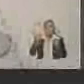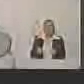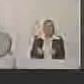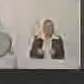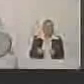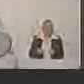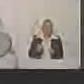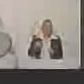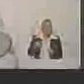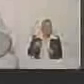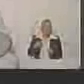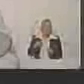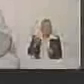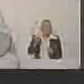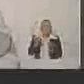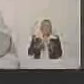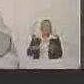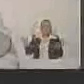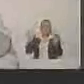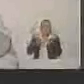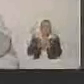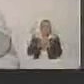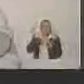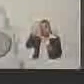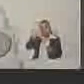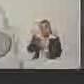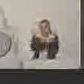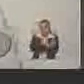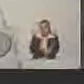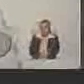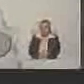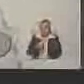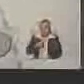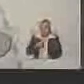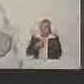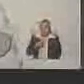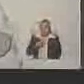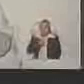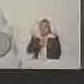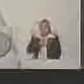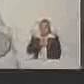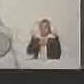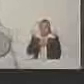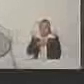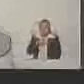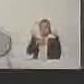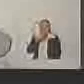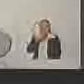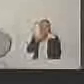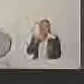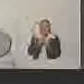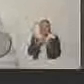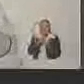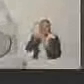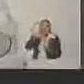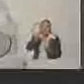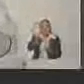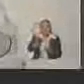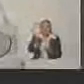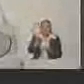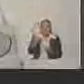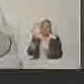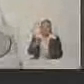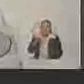mí forma una parte fundamental que debemos arreglar en la delegación. Soy padre de familia. Y tanto tú como